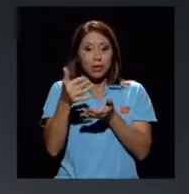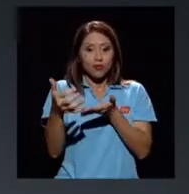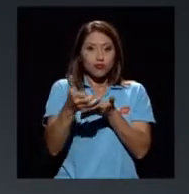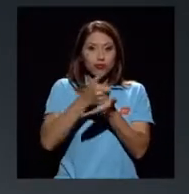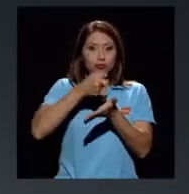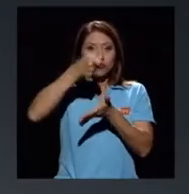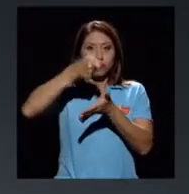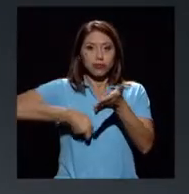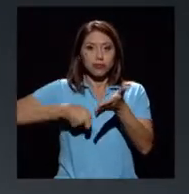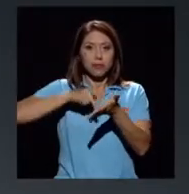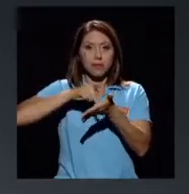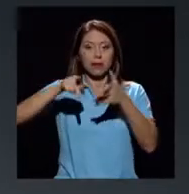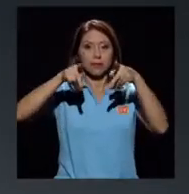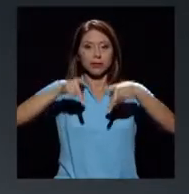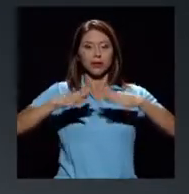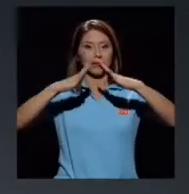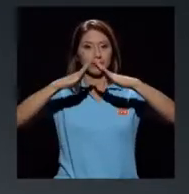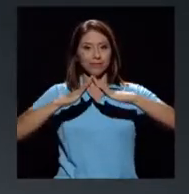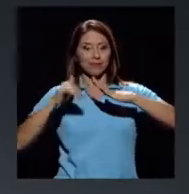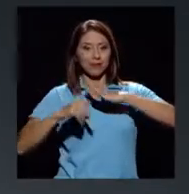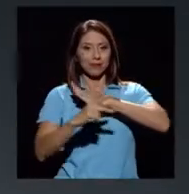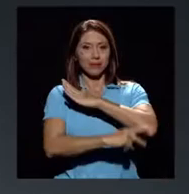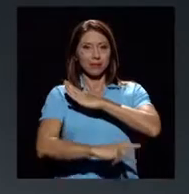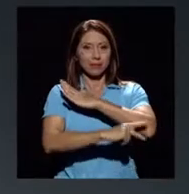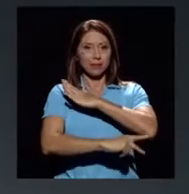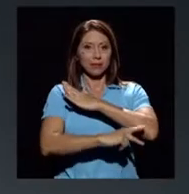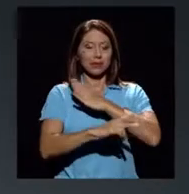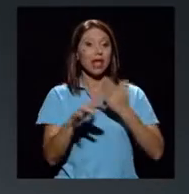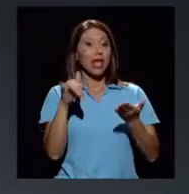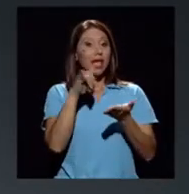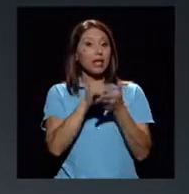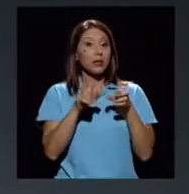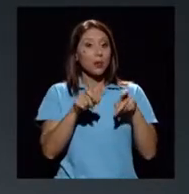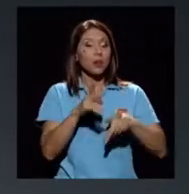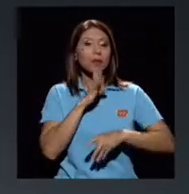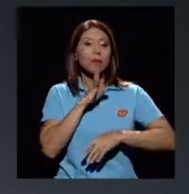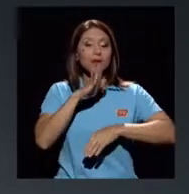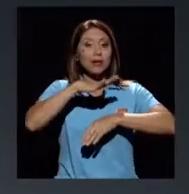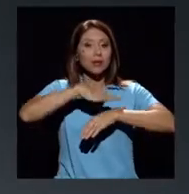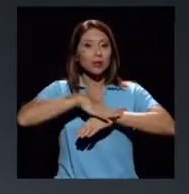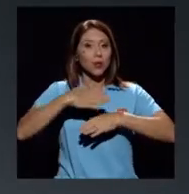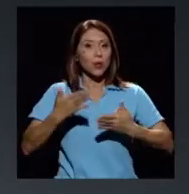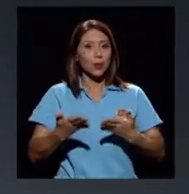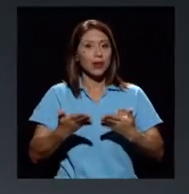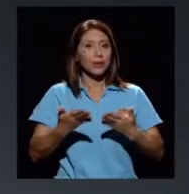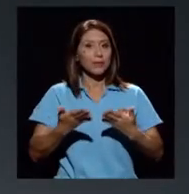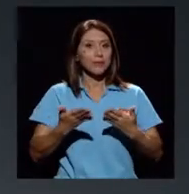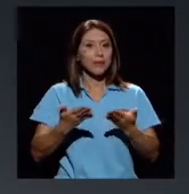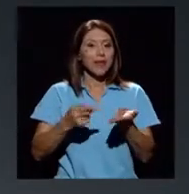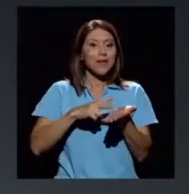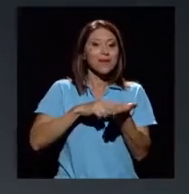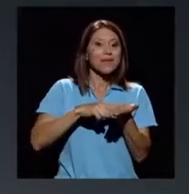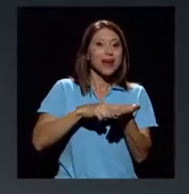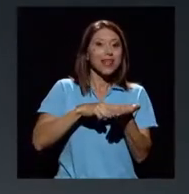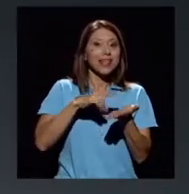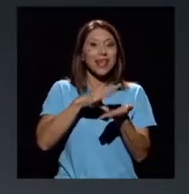los habitantes de este país, y en esta ocasión vamos a hablar de verde y